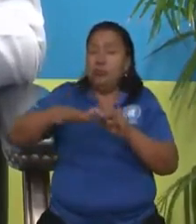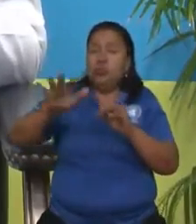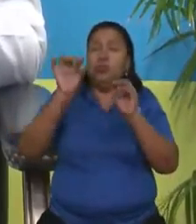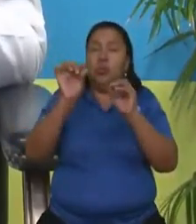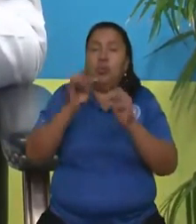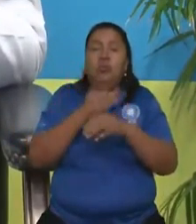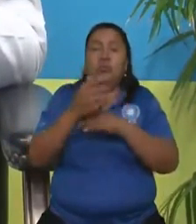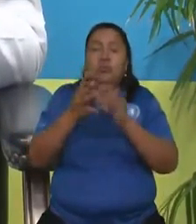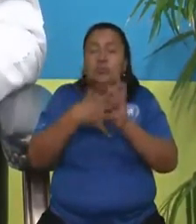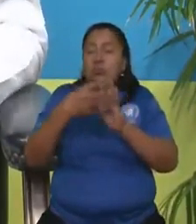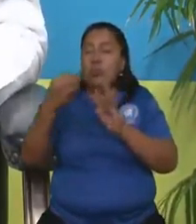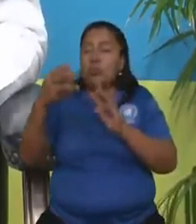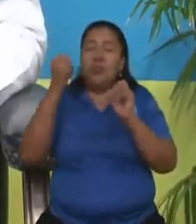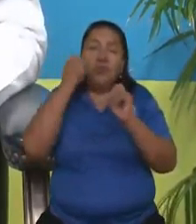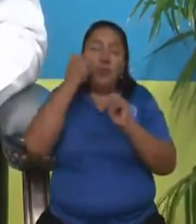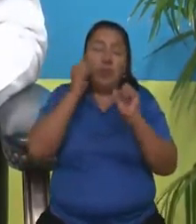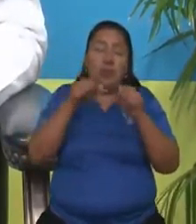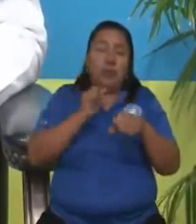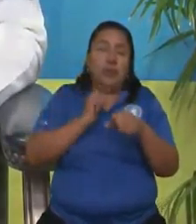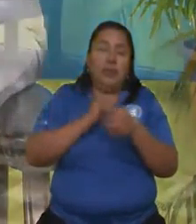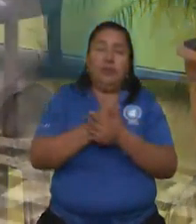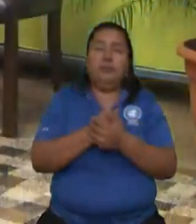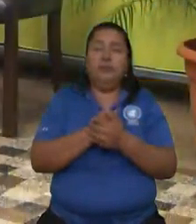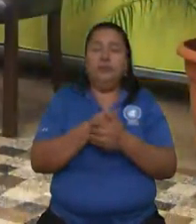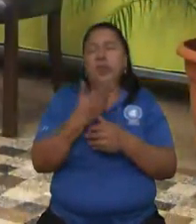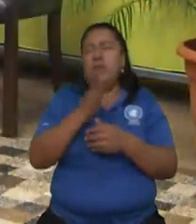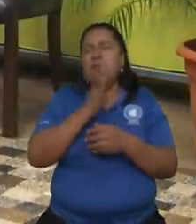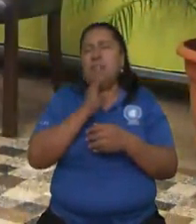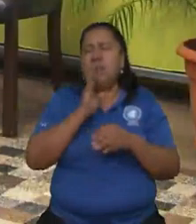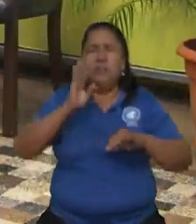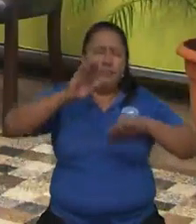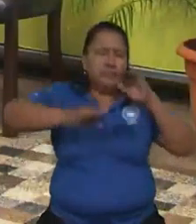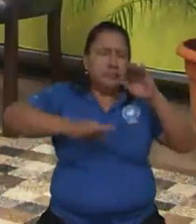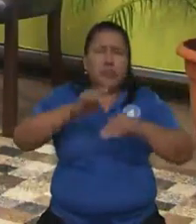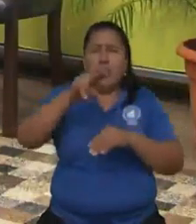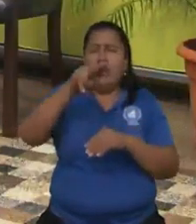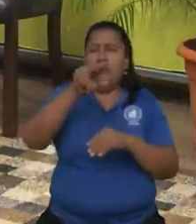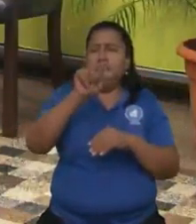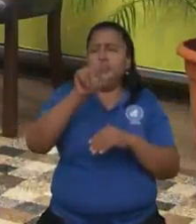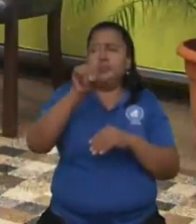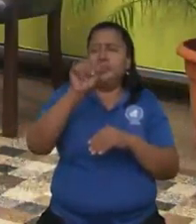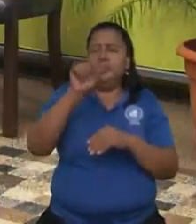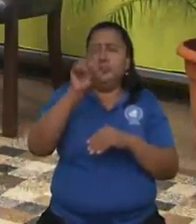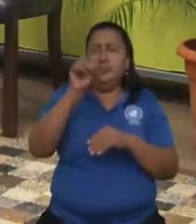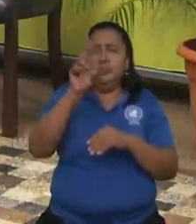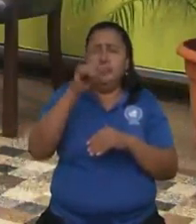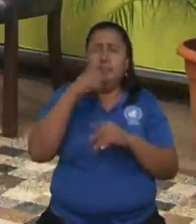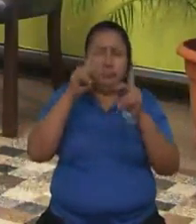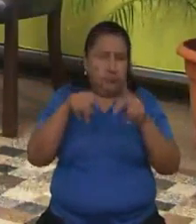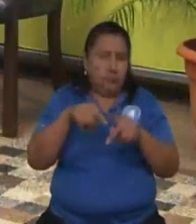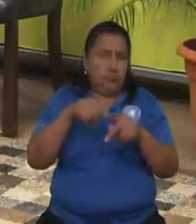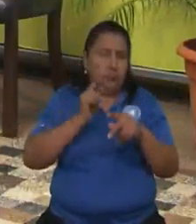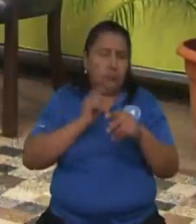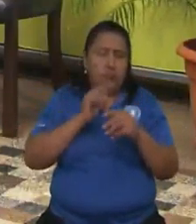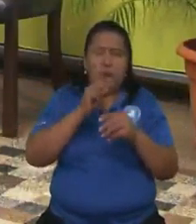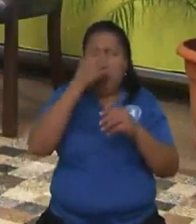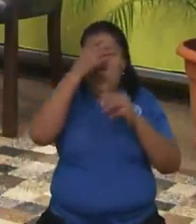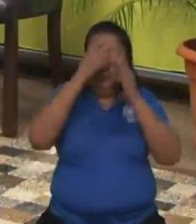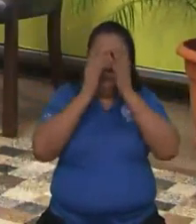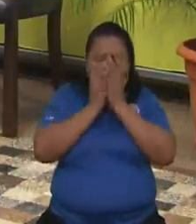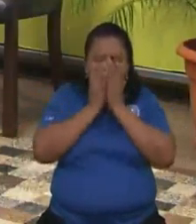los que van a los balnearios por exposiciones cortas o por horas prolongadas de estar en el mar y todavía más cuando son